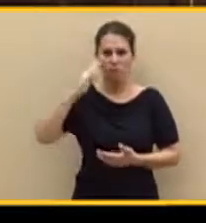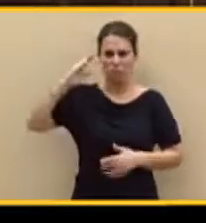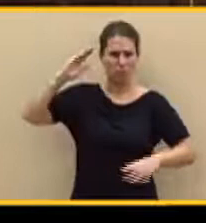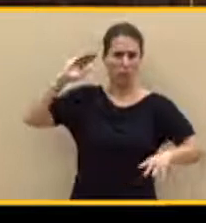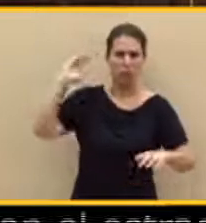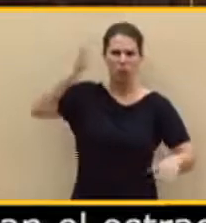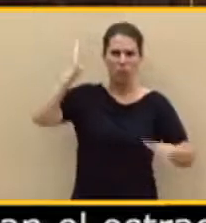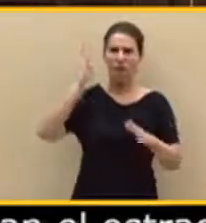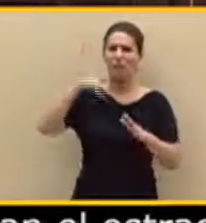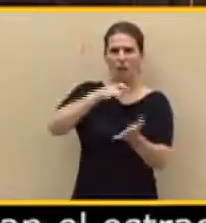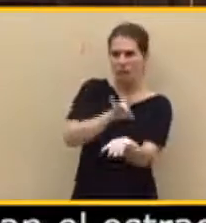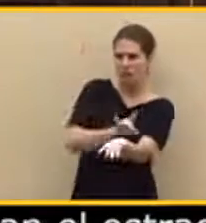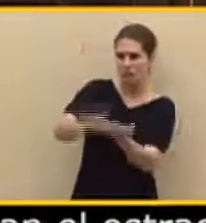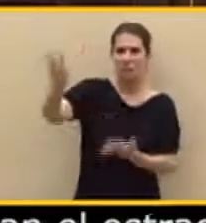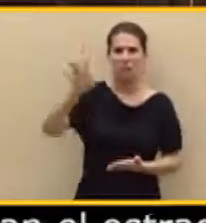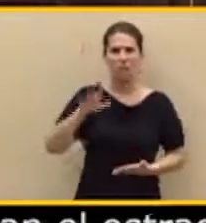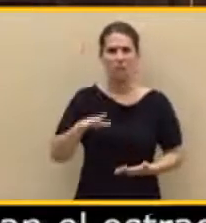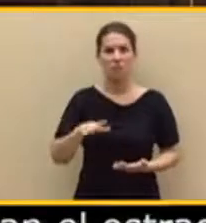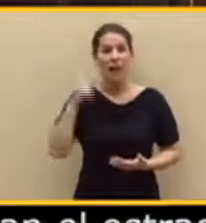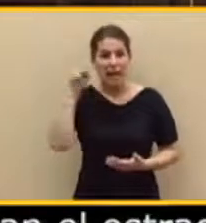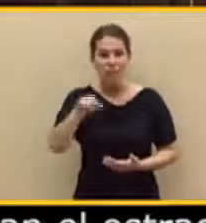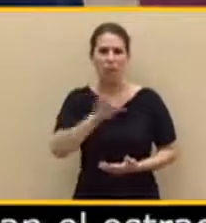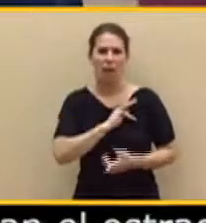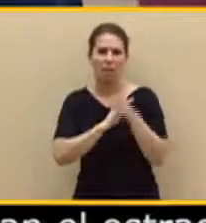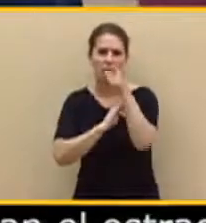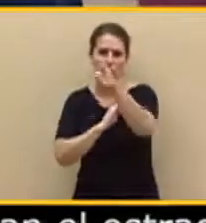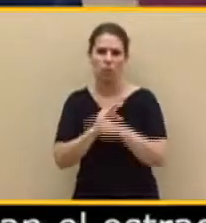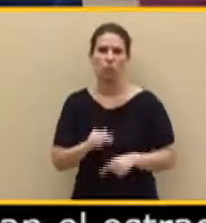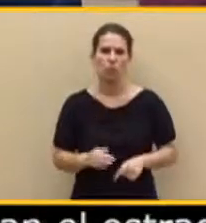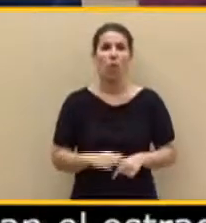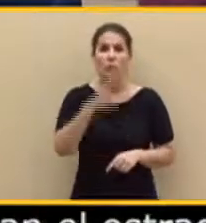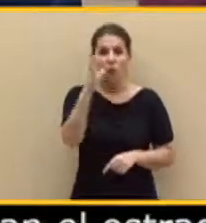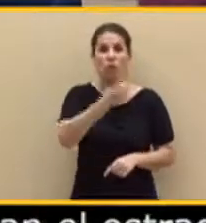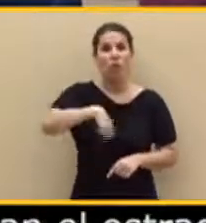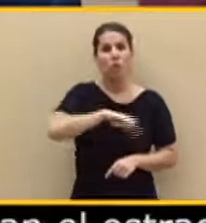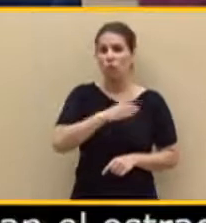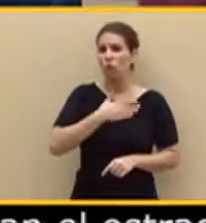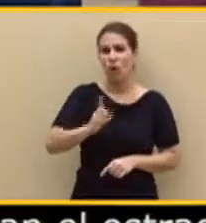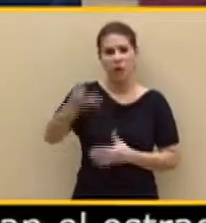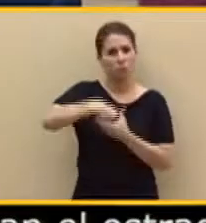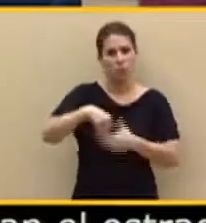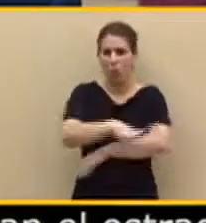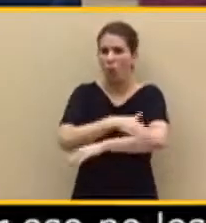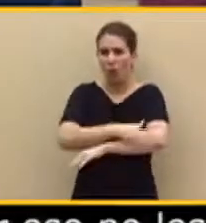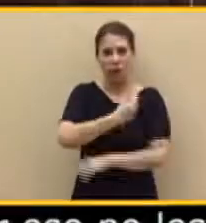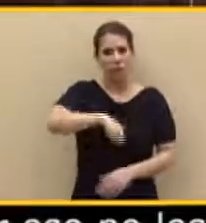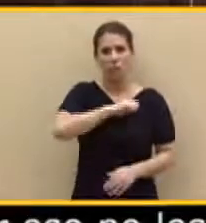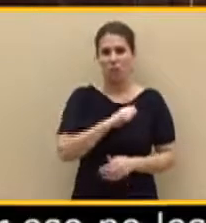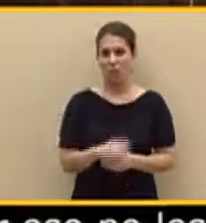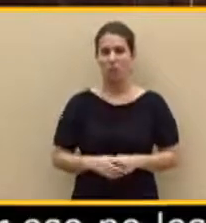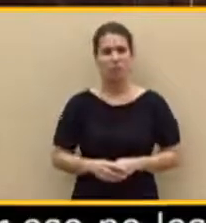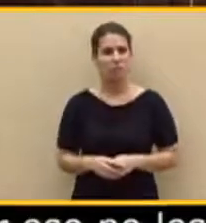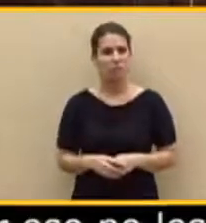al ostracismo. Eso se merecen ustedes y por eso no les queremos nosotros en el Gobierno de España.